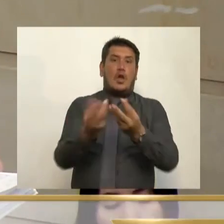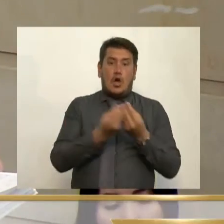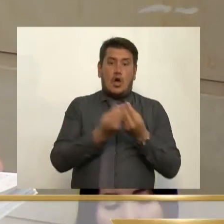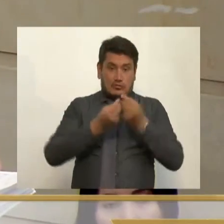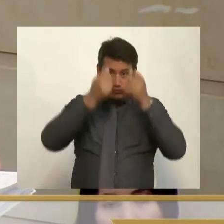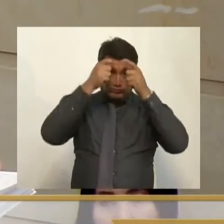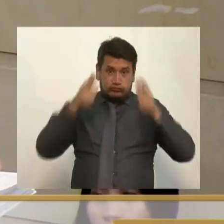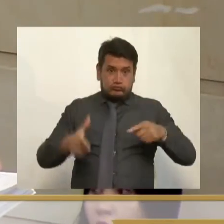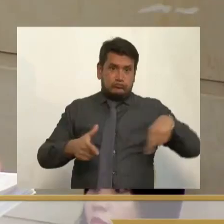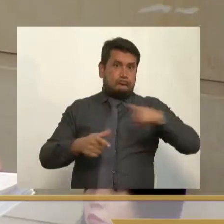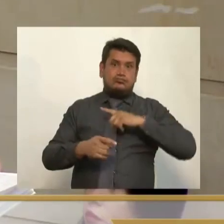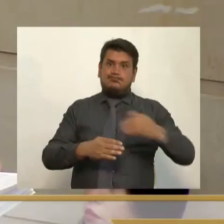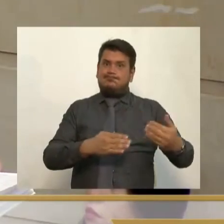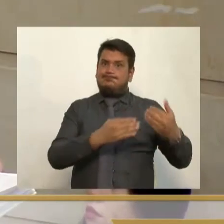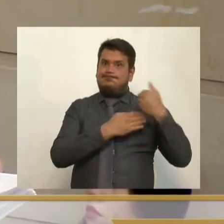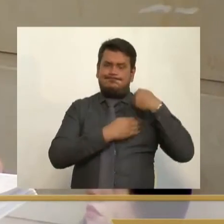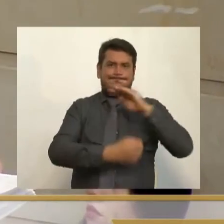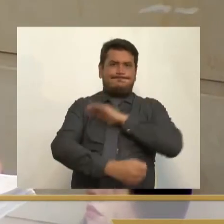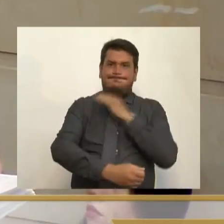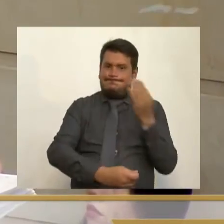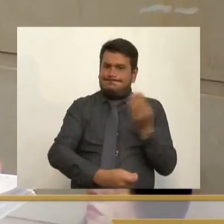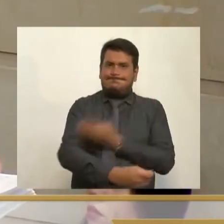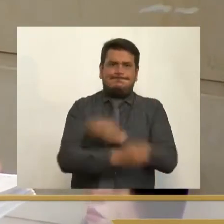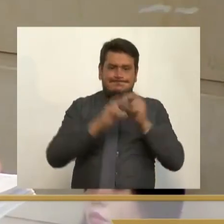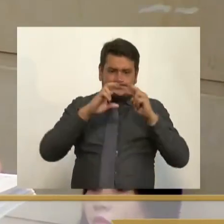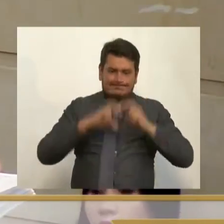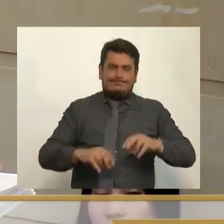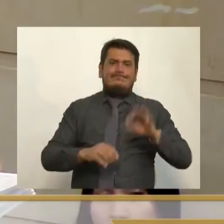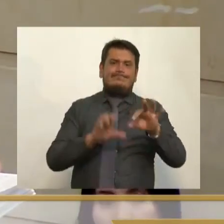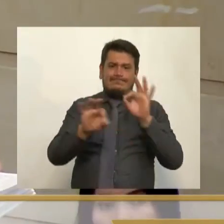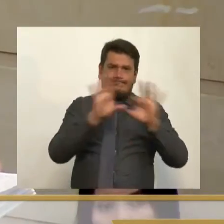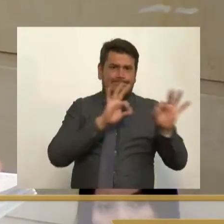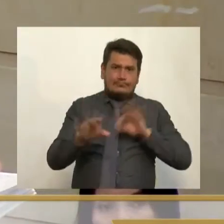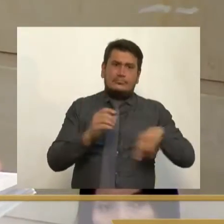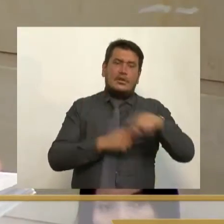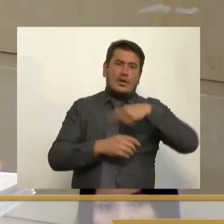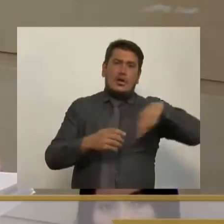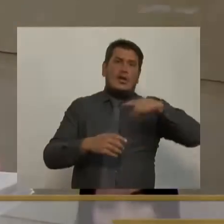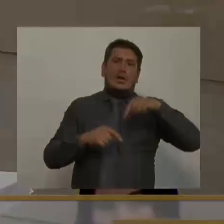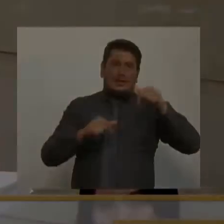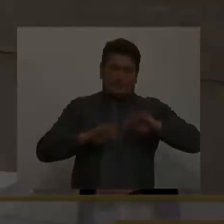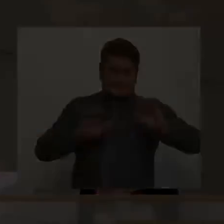alcance en su concepto para asuntos de elección soberana dentro del Congreso de la República.